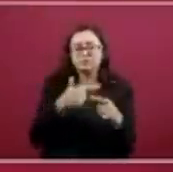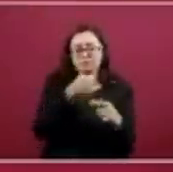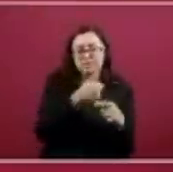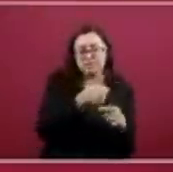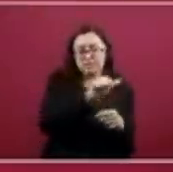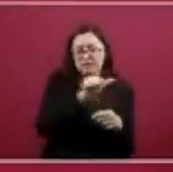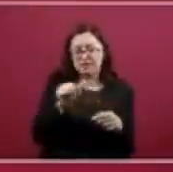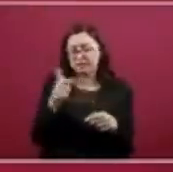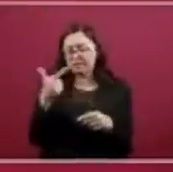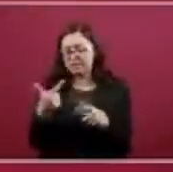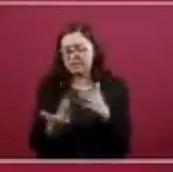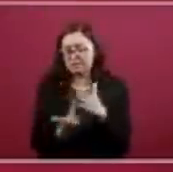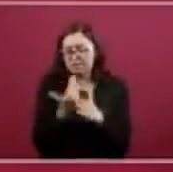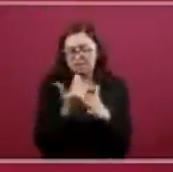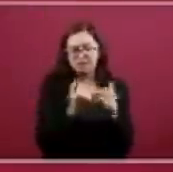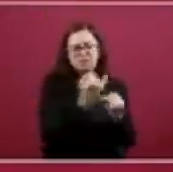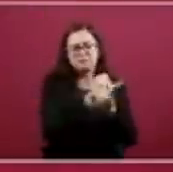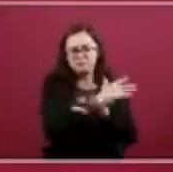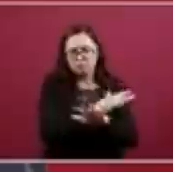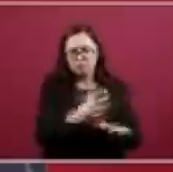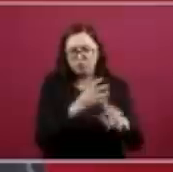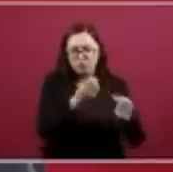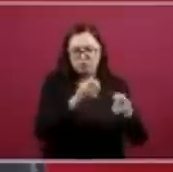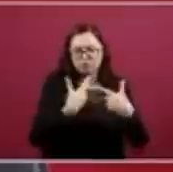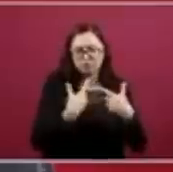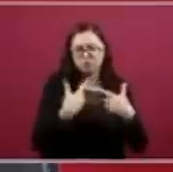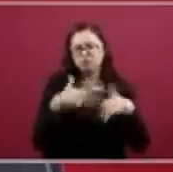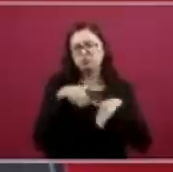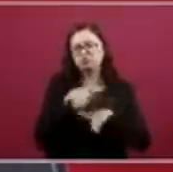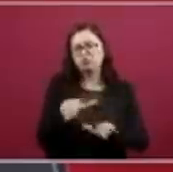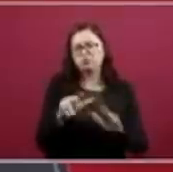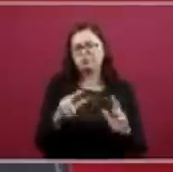6 a 7 de la mañana en materia de seguridad de homicidios,